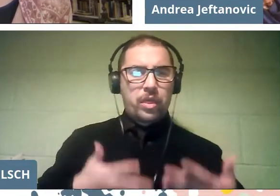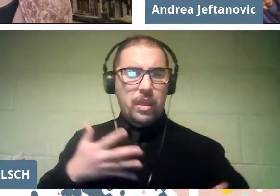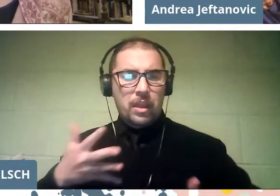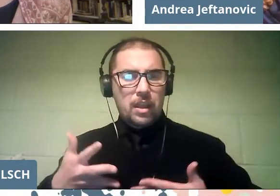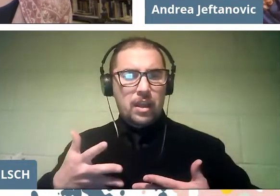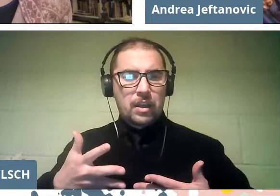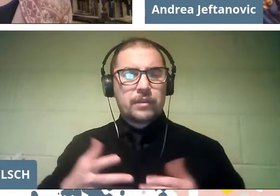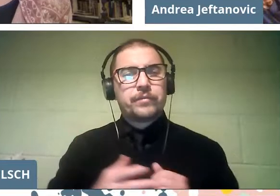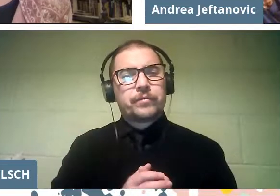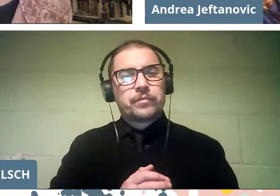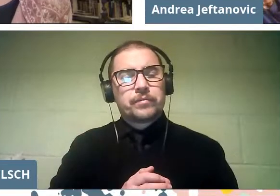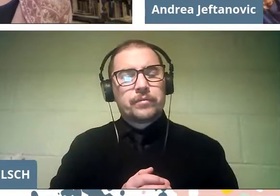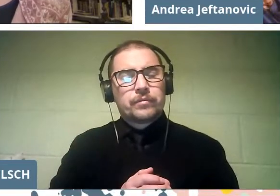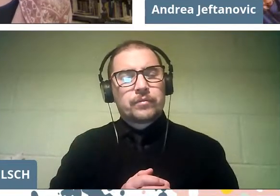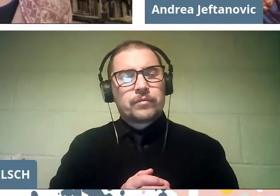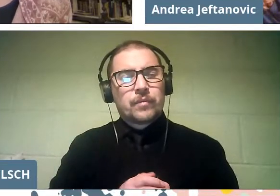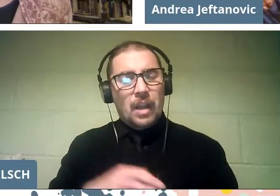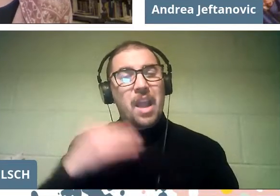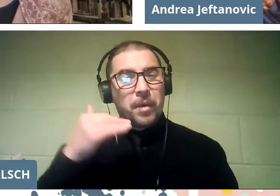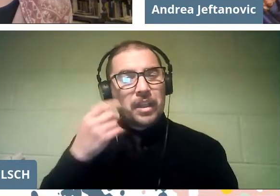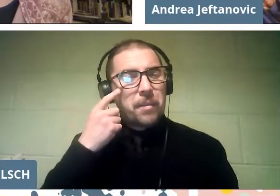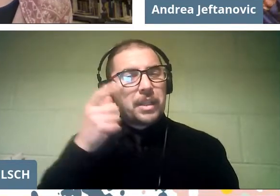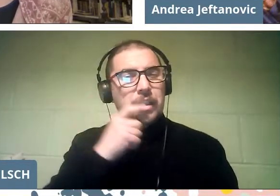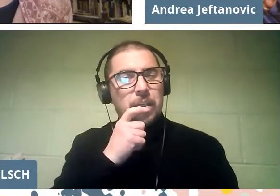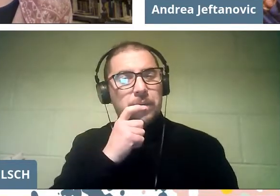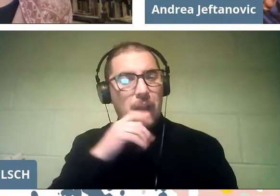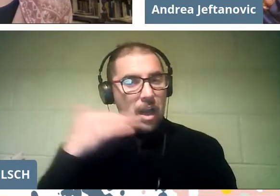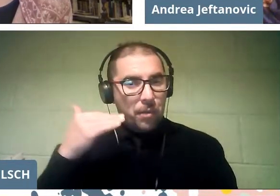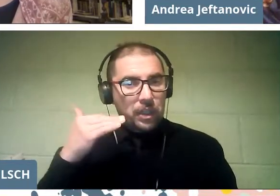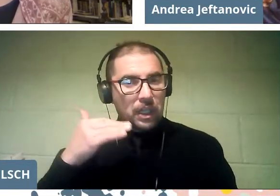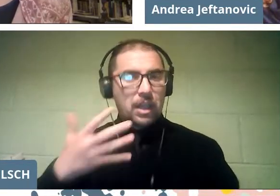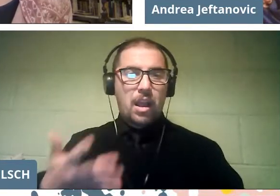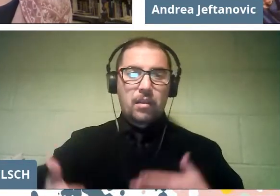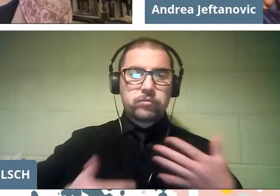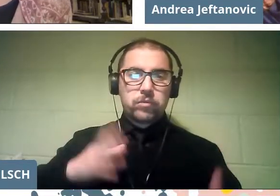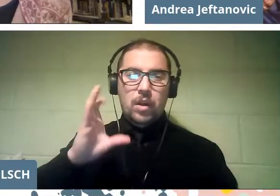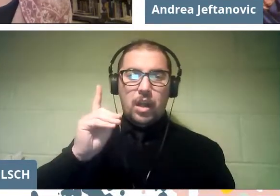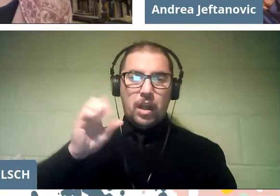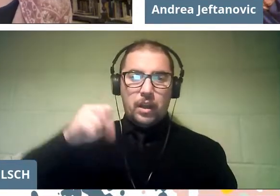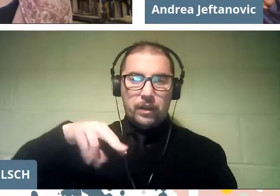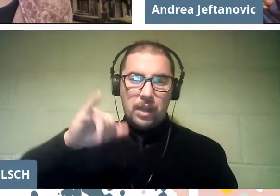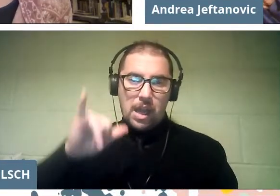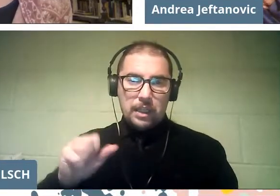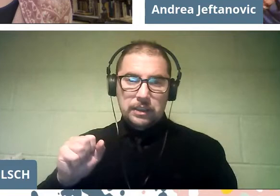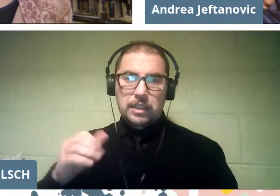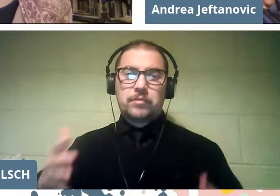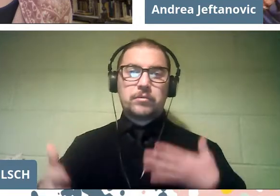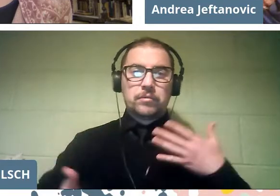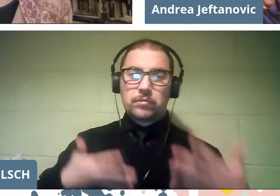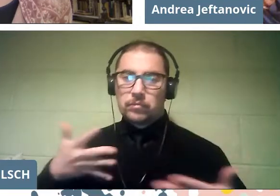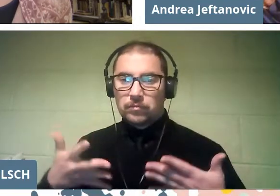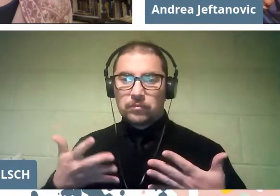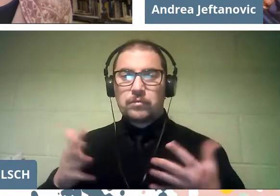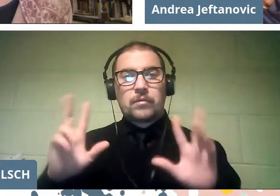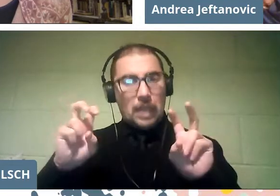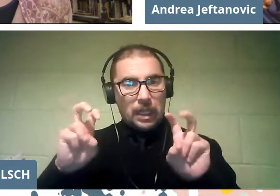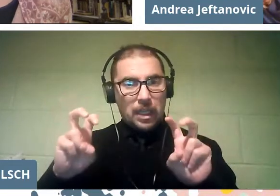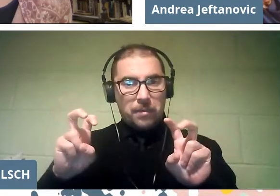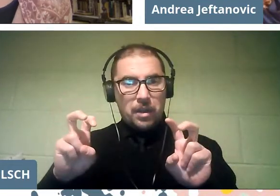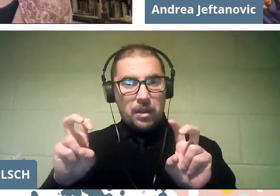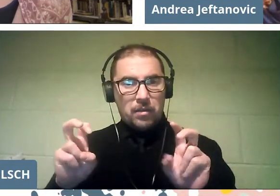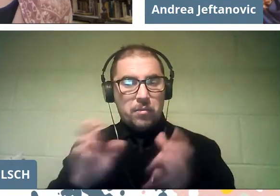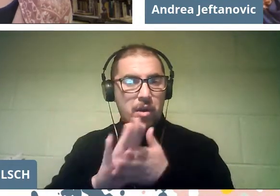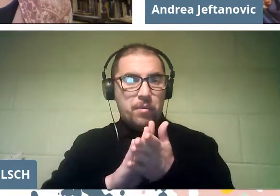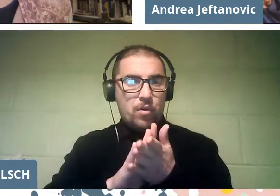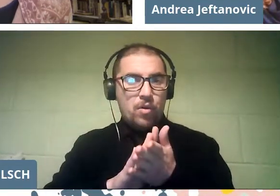es menor pensar la importancia de la danza a propósito de la intervención del colectivo Las